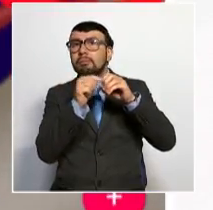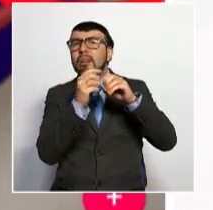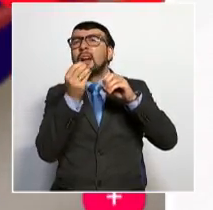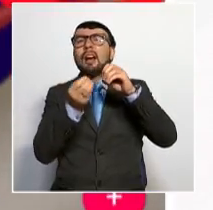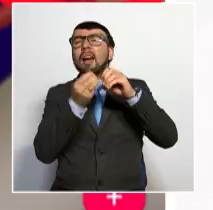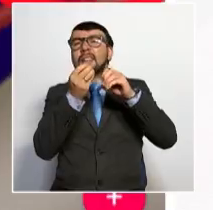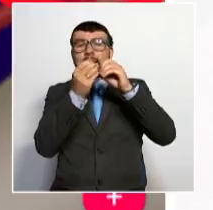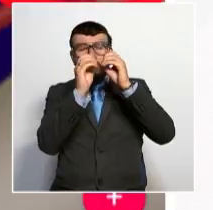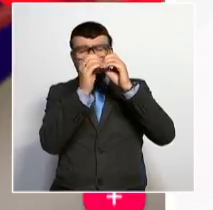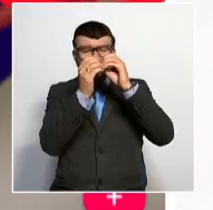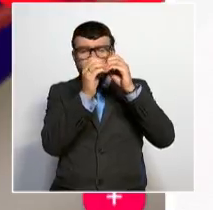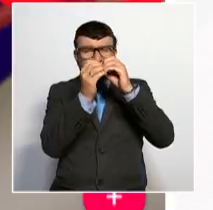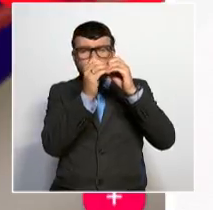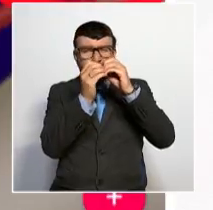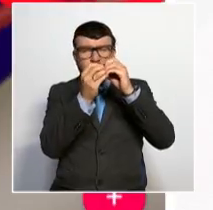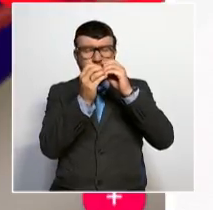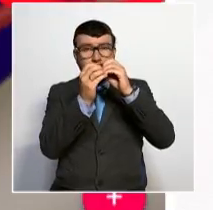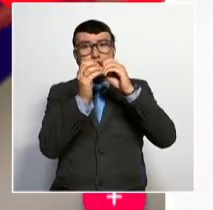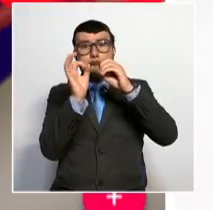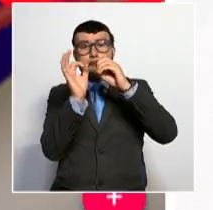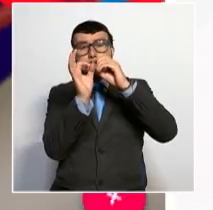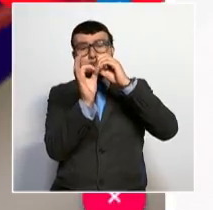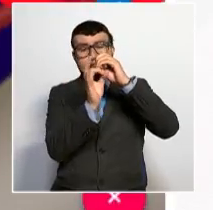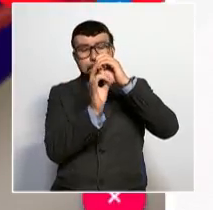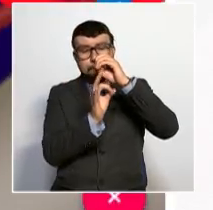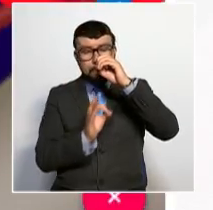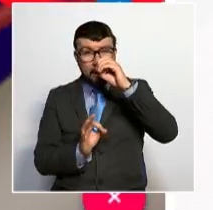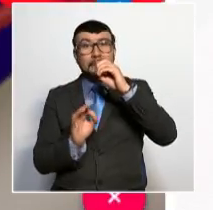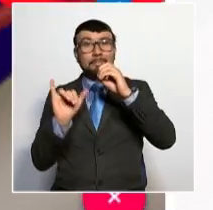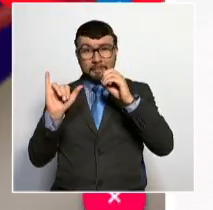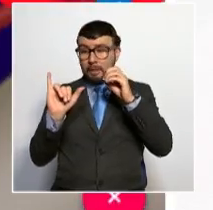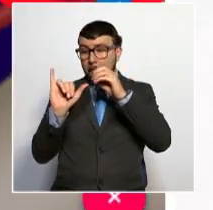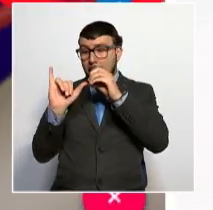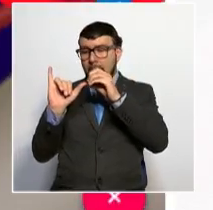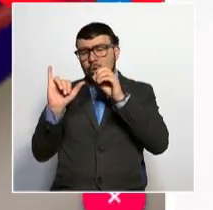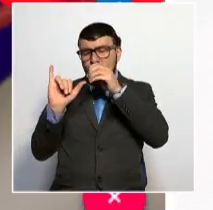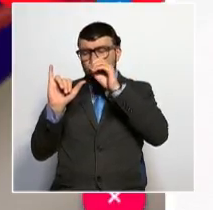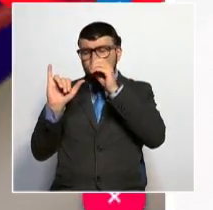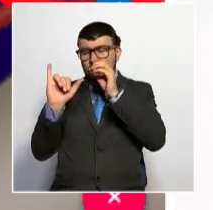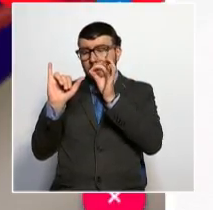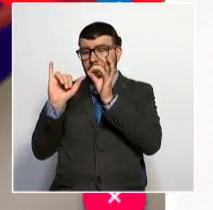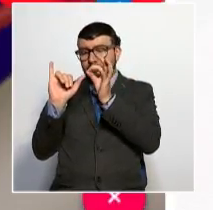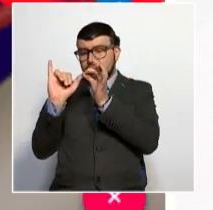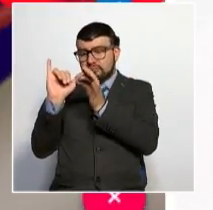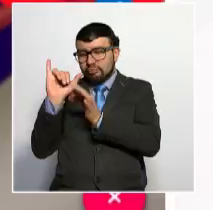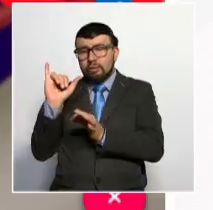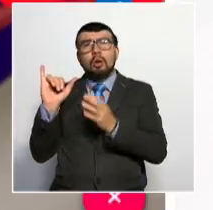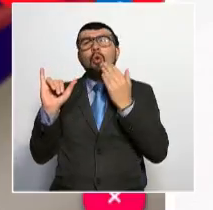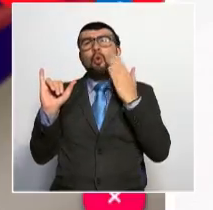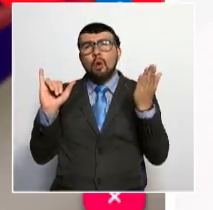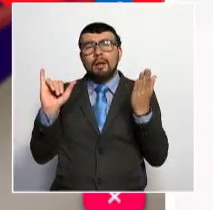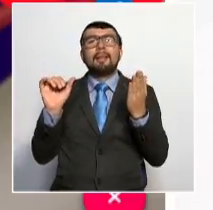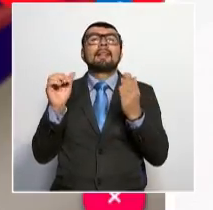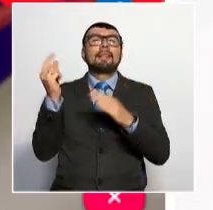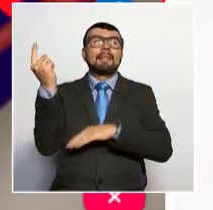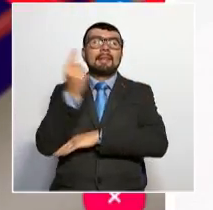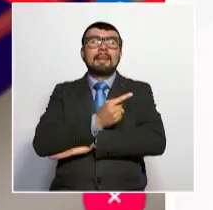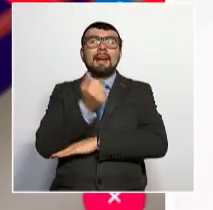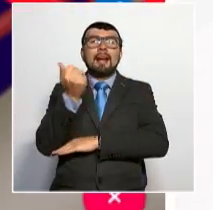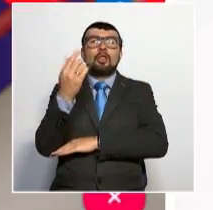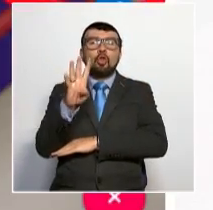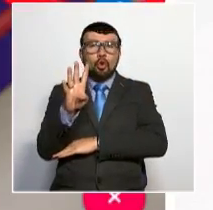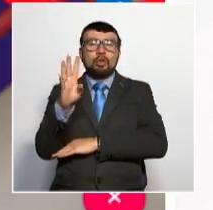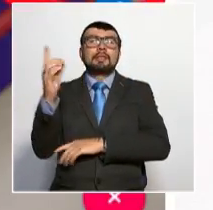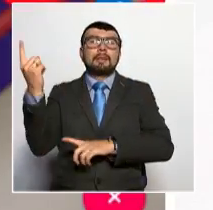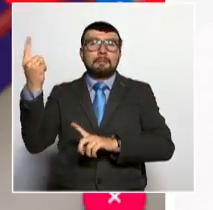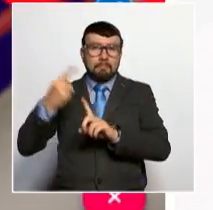producción de un óvulo. Entonces el óvulo se puede presentar aproximadamente en el día 14 del ciclo. Estos